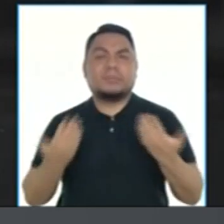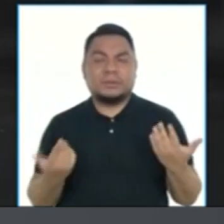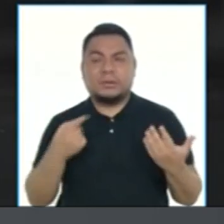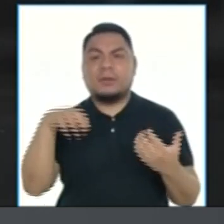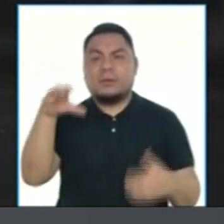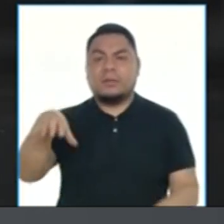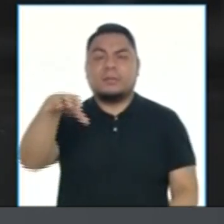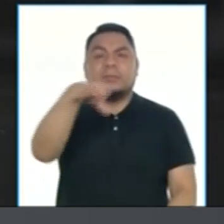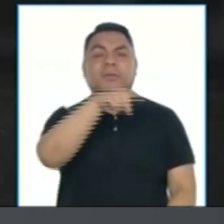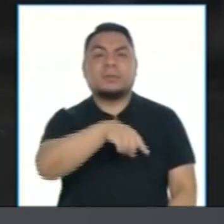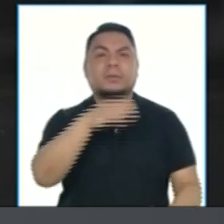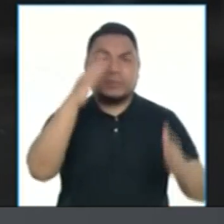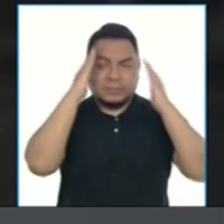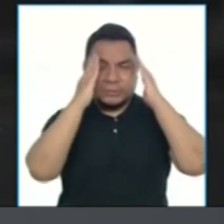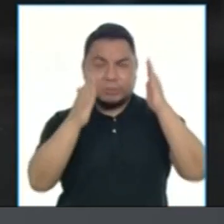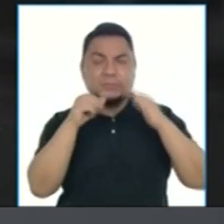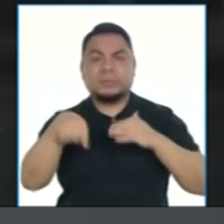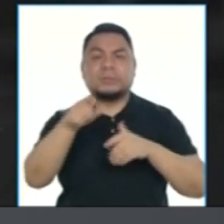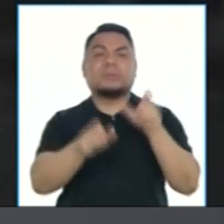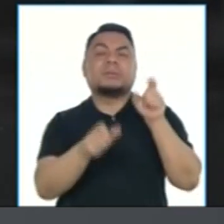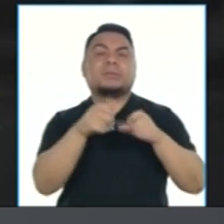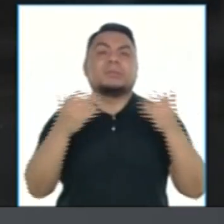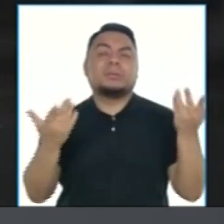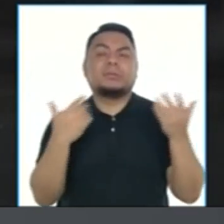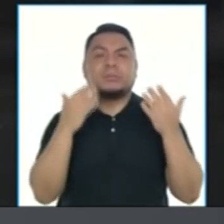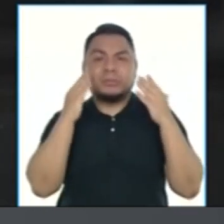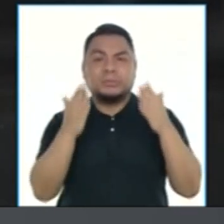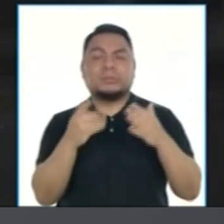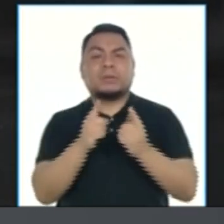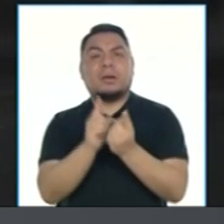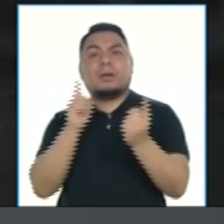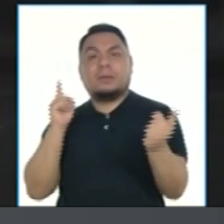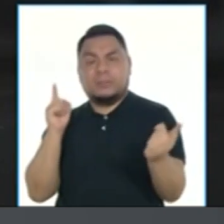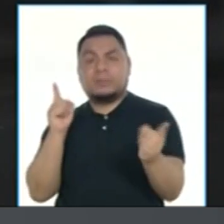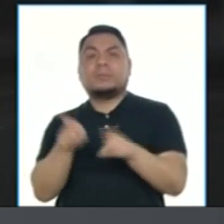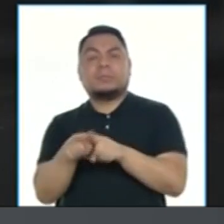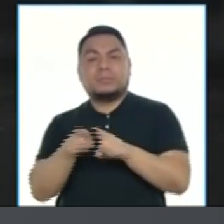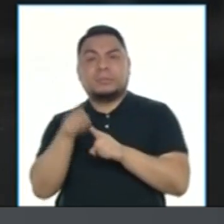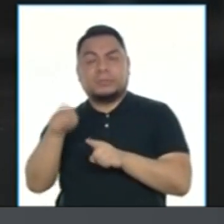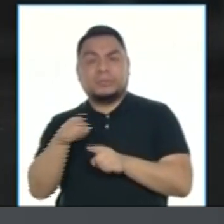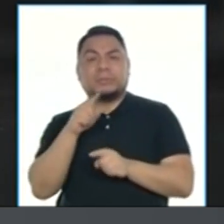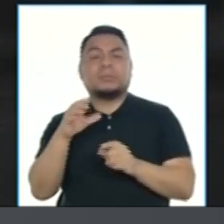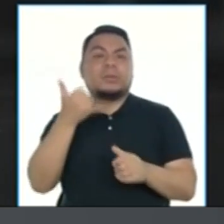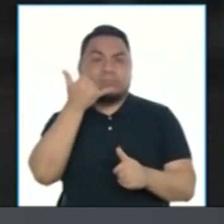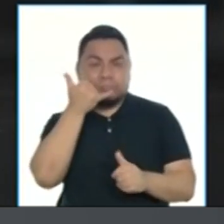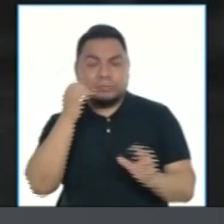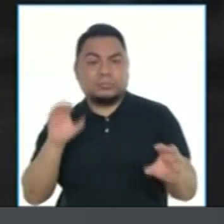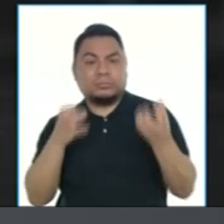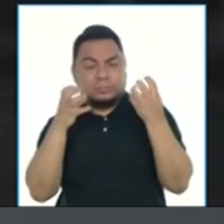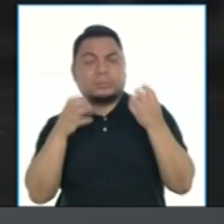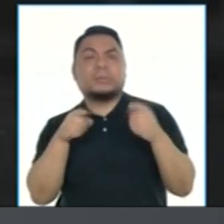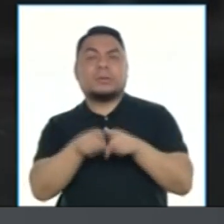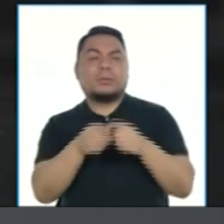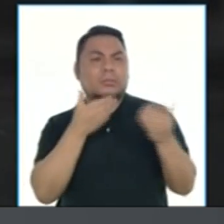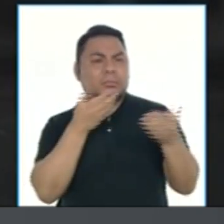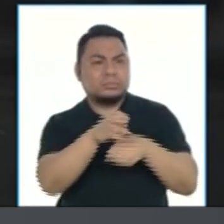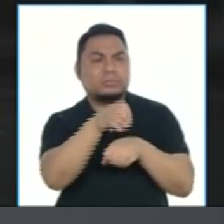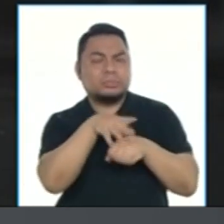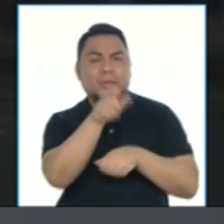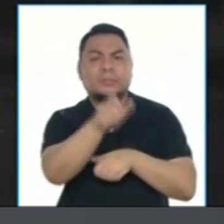los centros de atención de las personas, atención a distancia, atención a través del call center y a través de telesalud, de